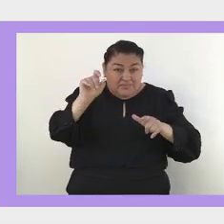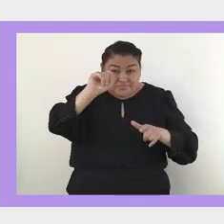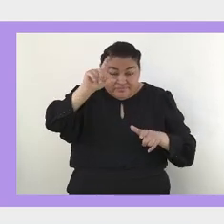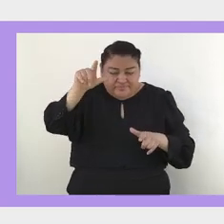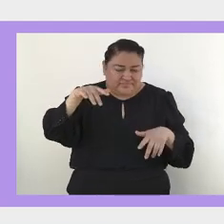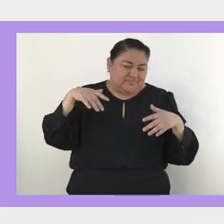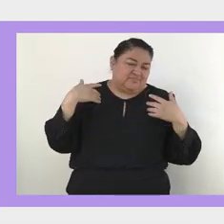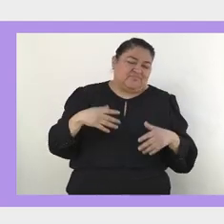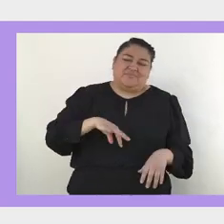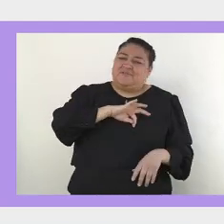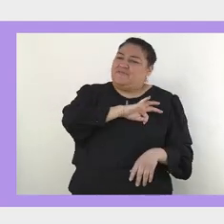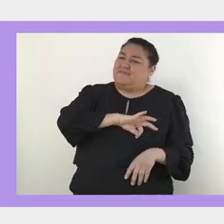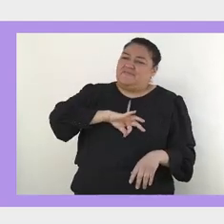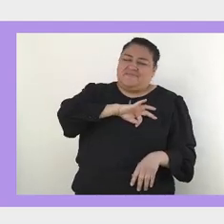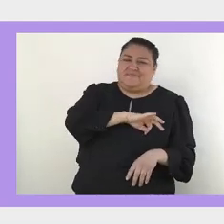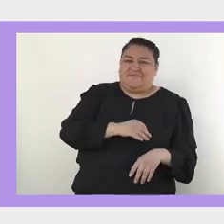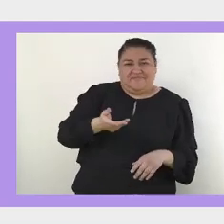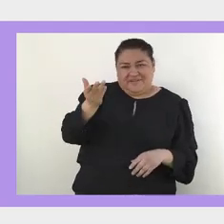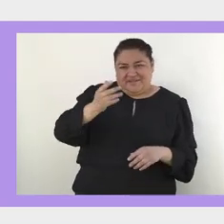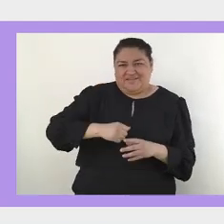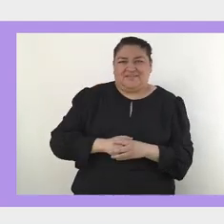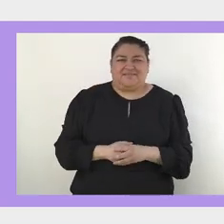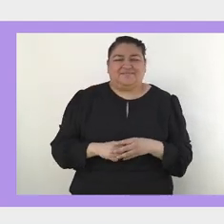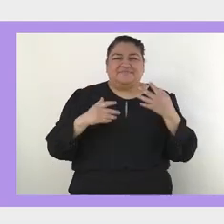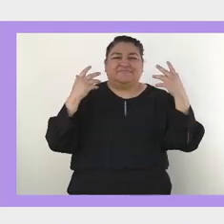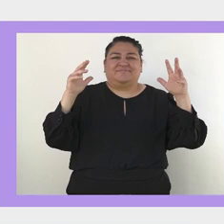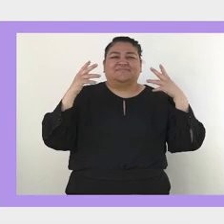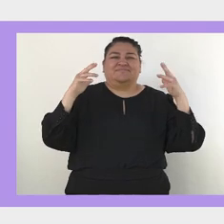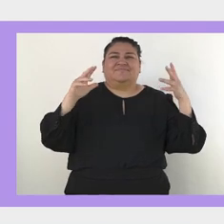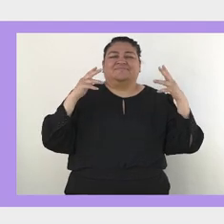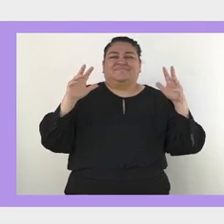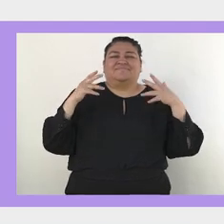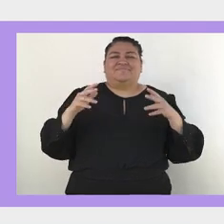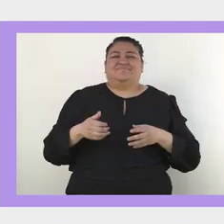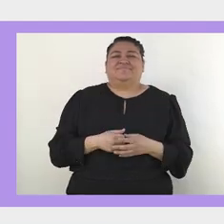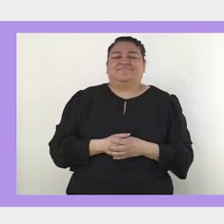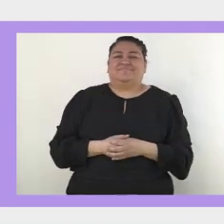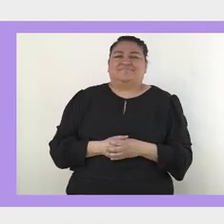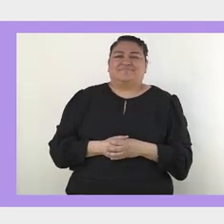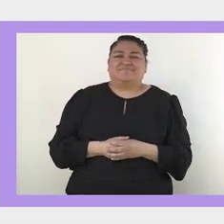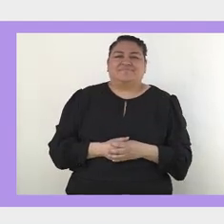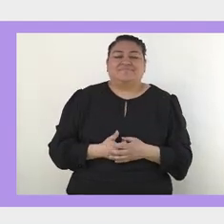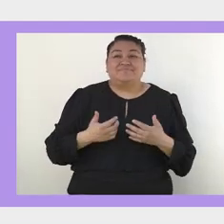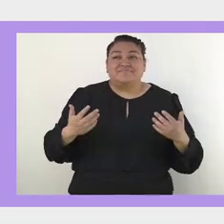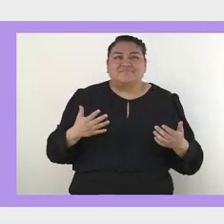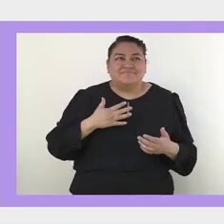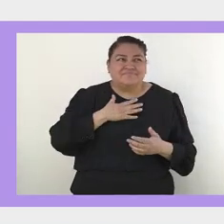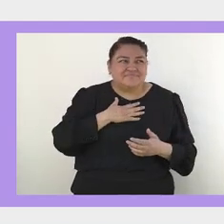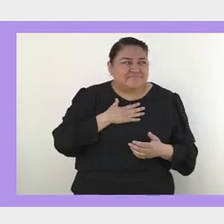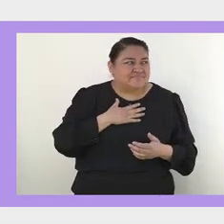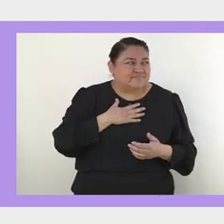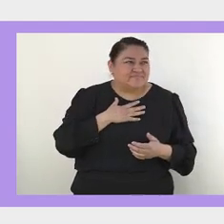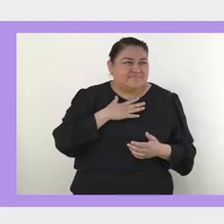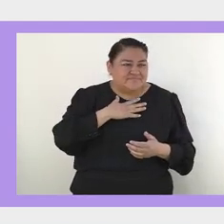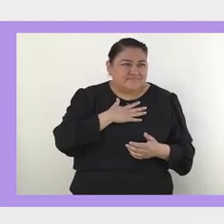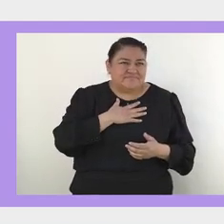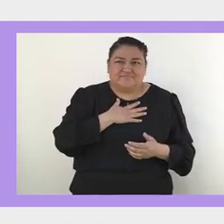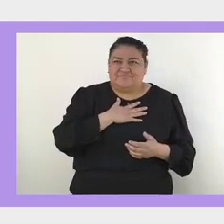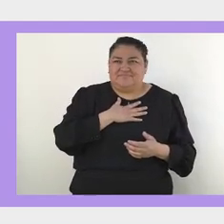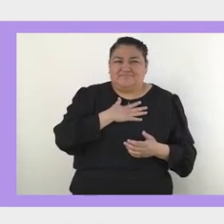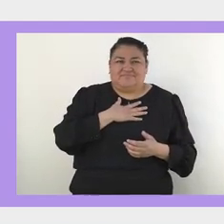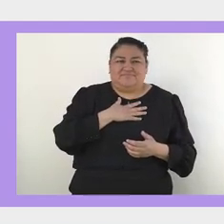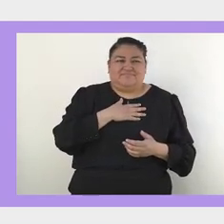Muchas gracias Sí pues creo que realmente nunca Bueno yo nunca vi un referente que yo dijera se paró